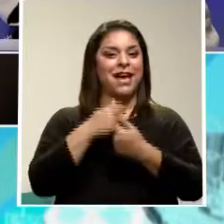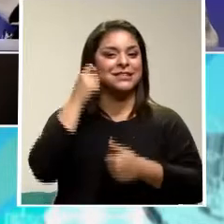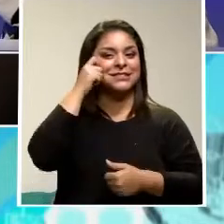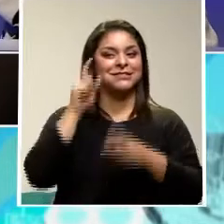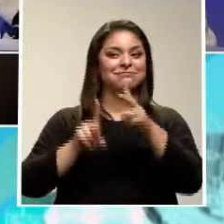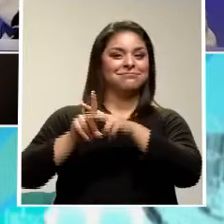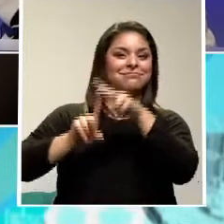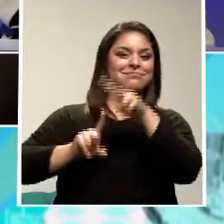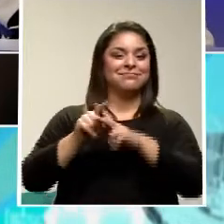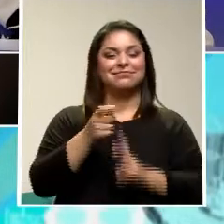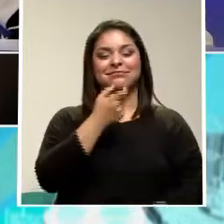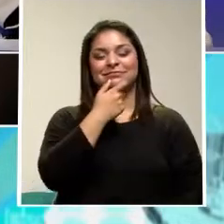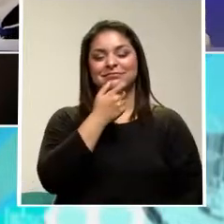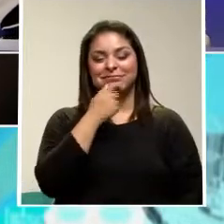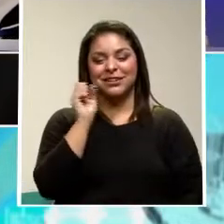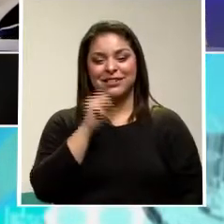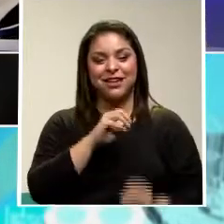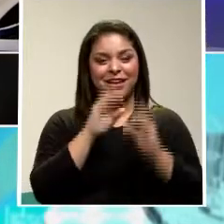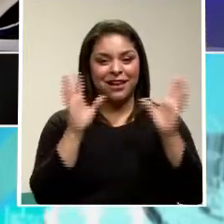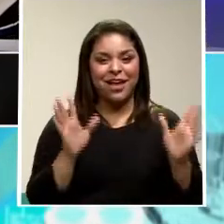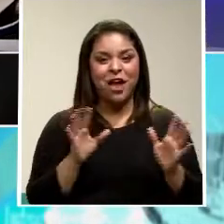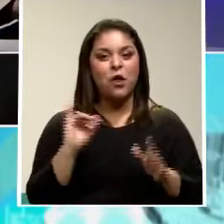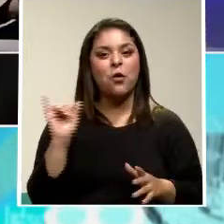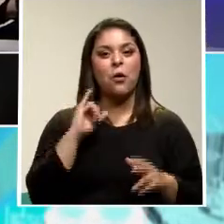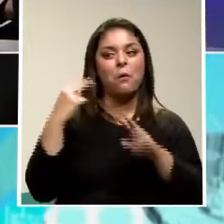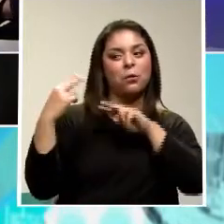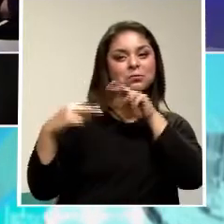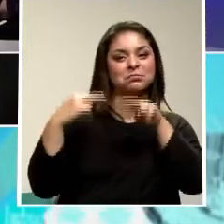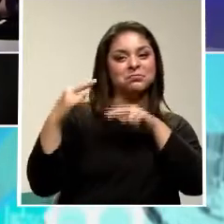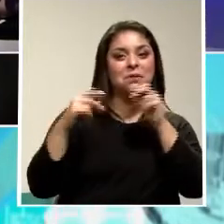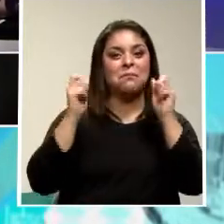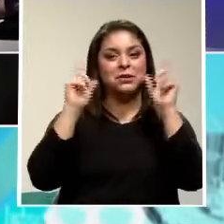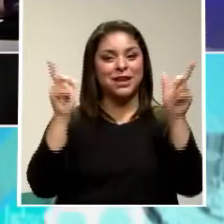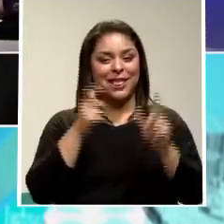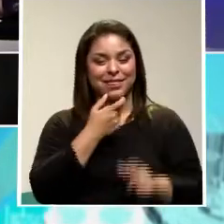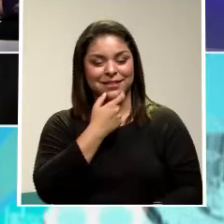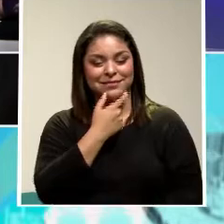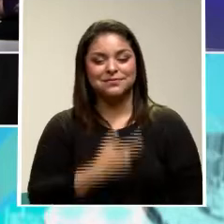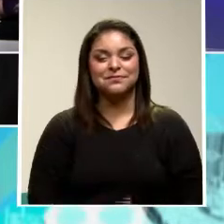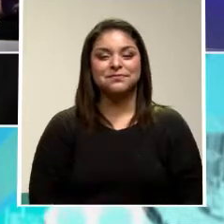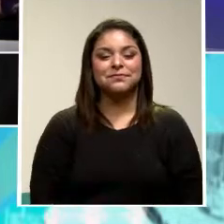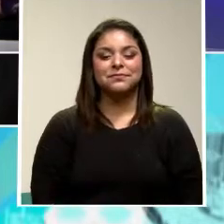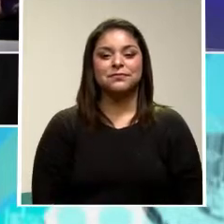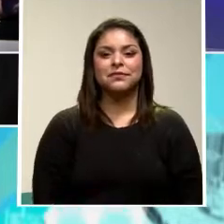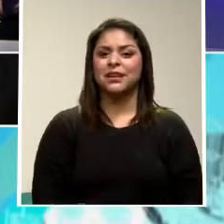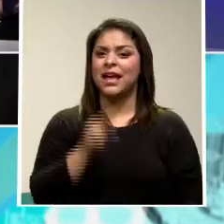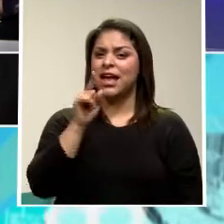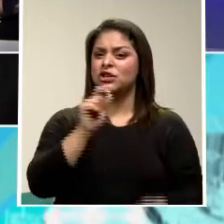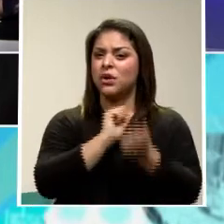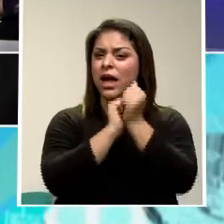supuesto. Era un ligue impresionante. Cambió eso, más allá de la